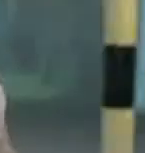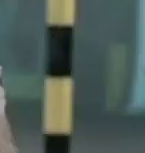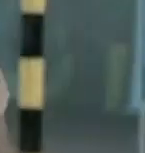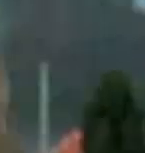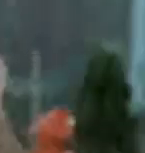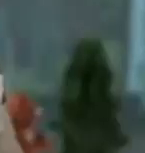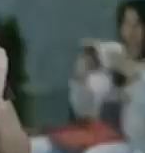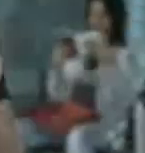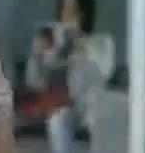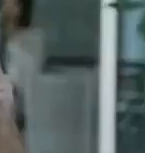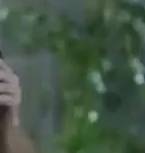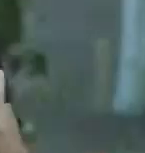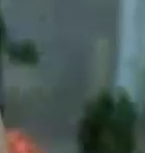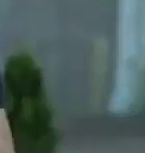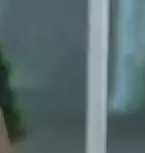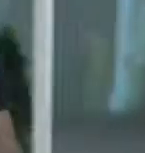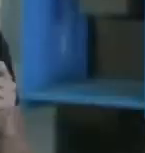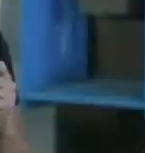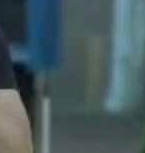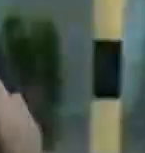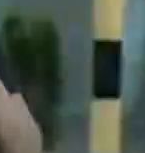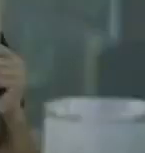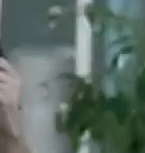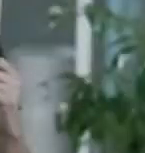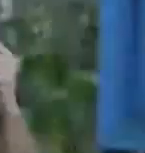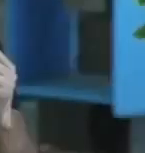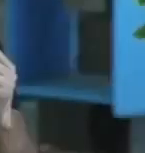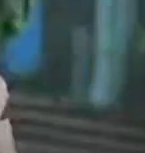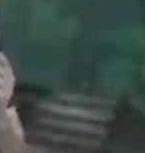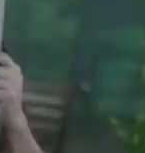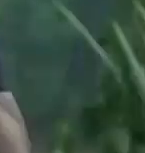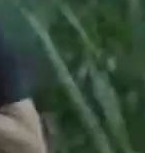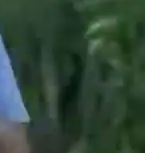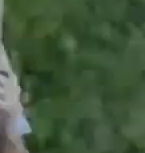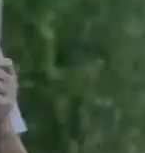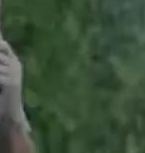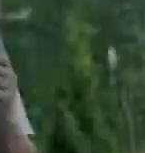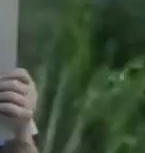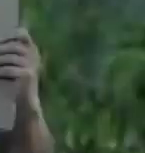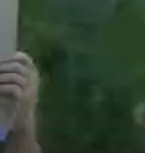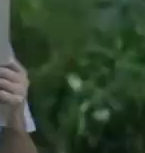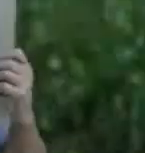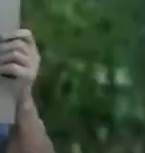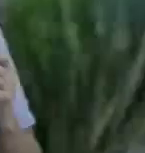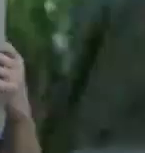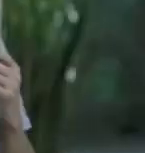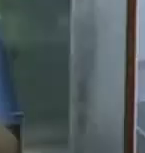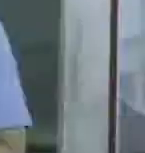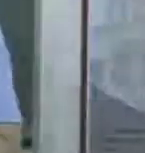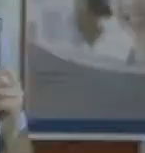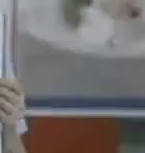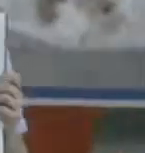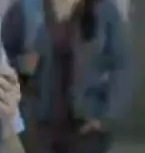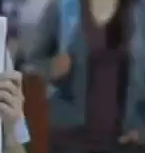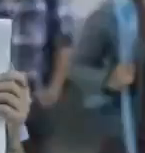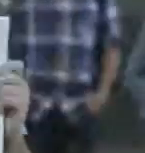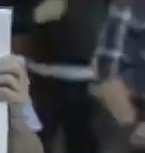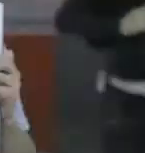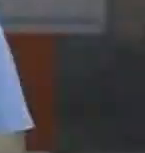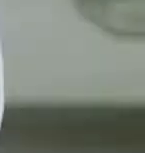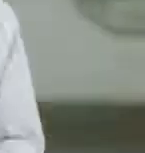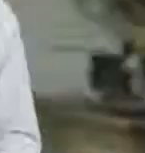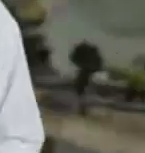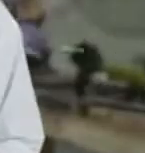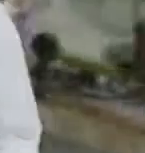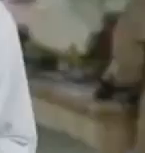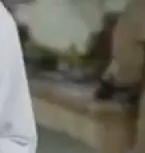552-5250. Soy víctima del conflicto armado. ¿Y más que ayuda? Lo que busco es tener estudio